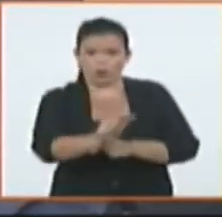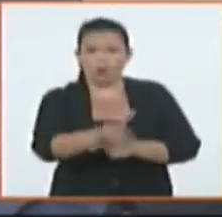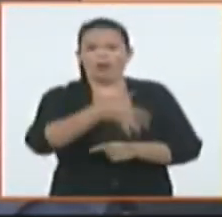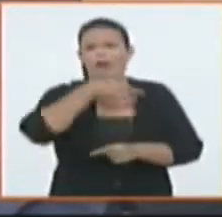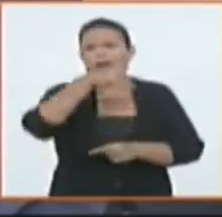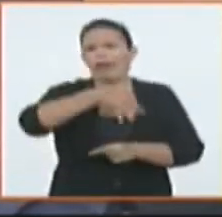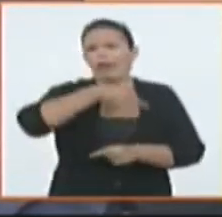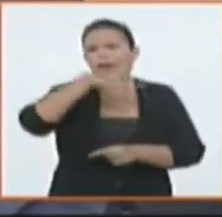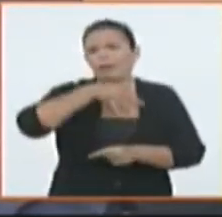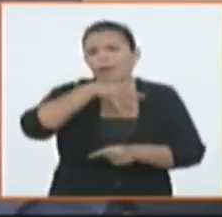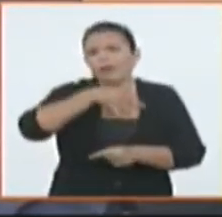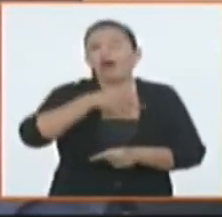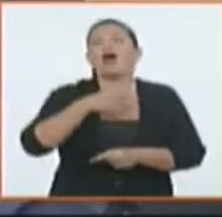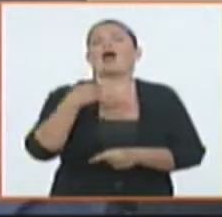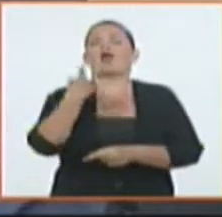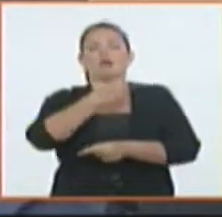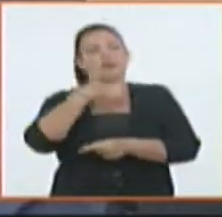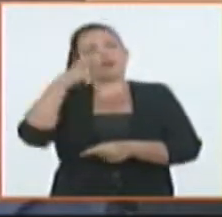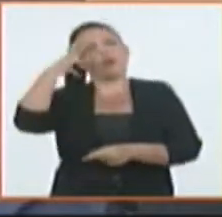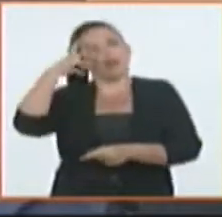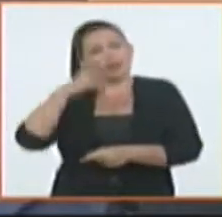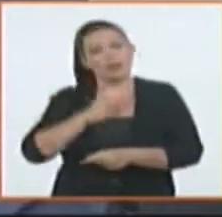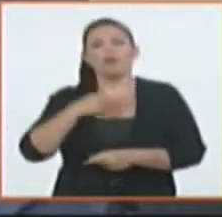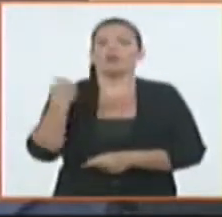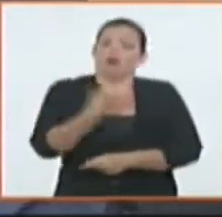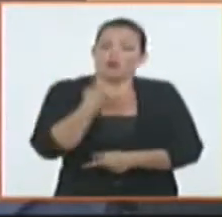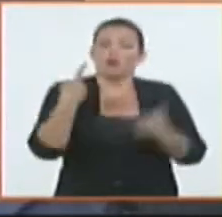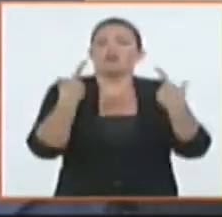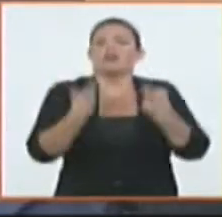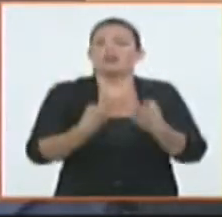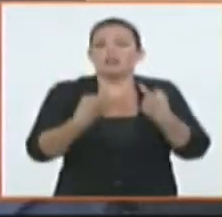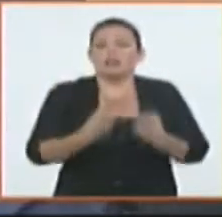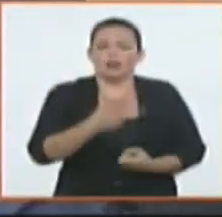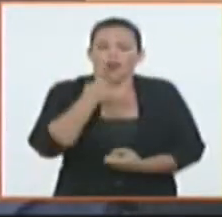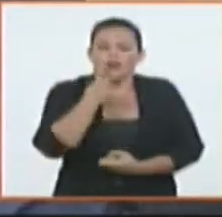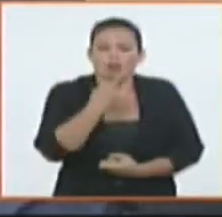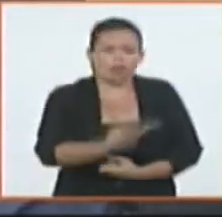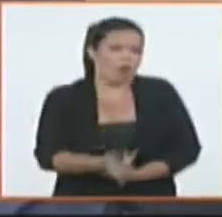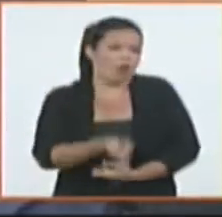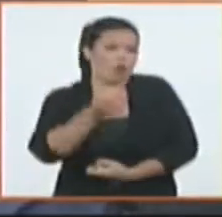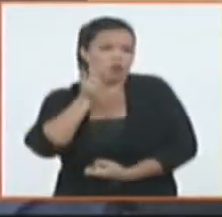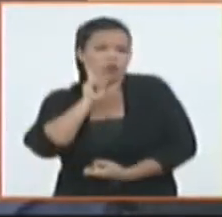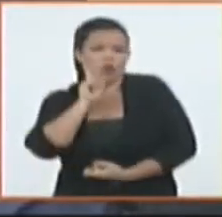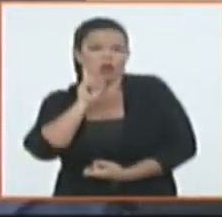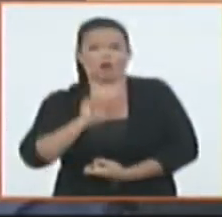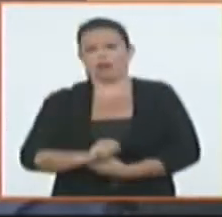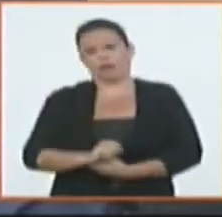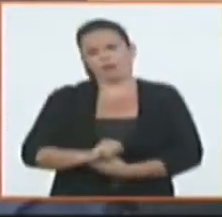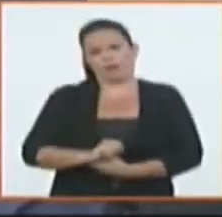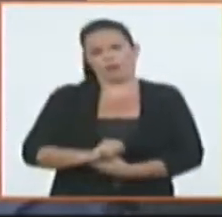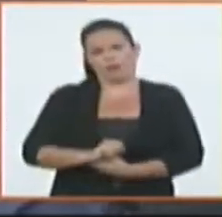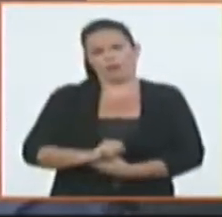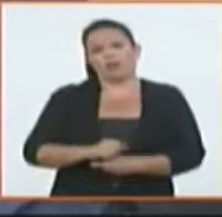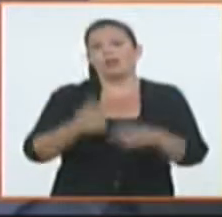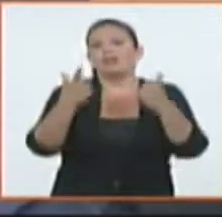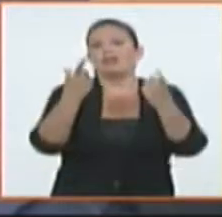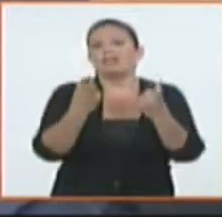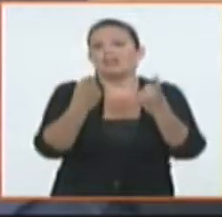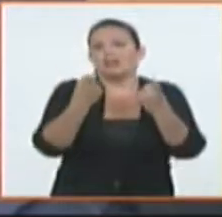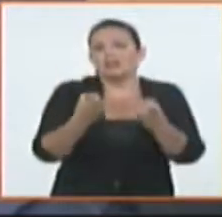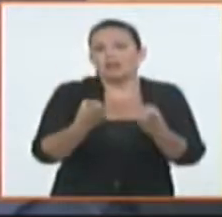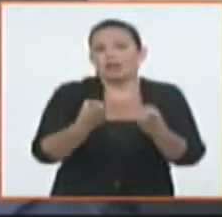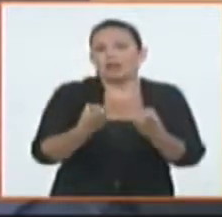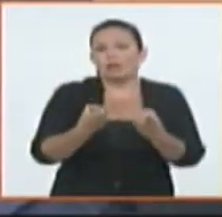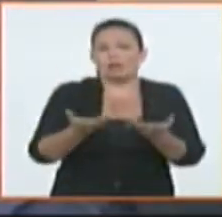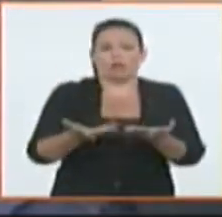explicar, hay que enseñar, hay que educar. Y definitivamente tenemos que ganar el tiempo perdido por la rutina, el esquematismo